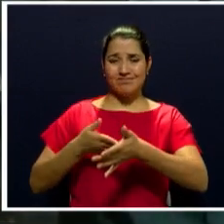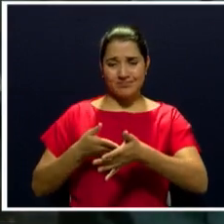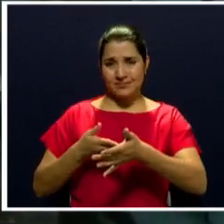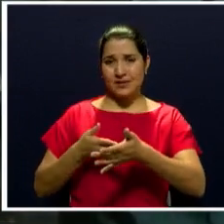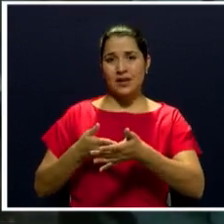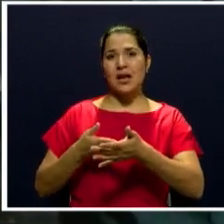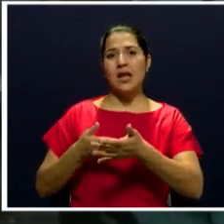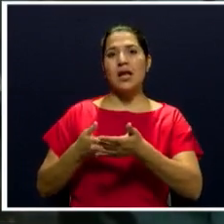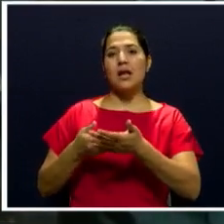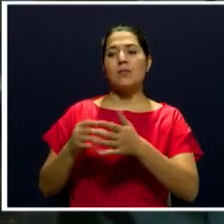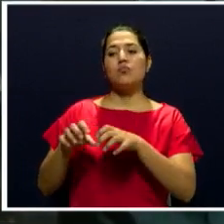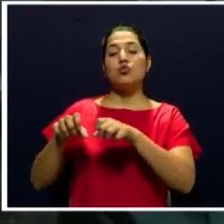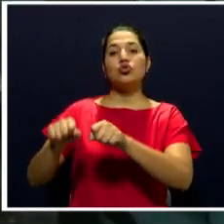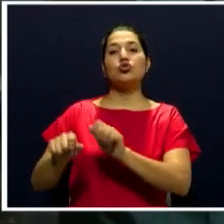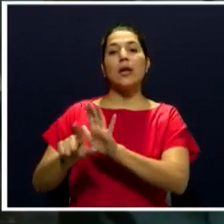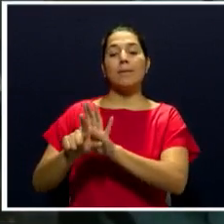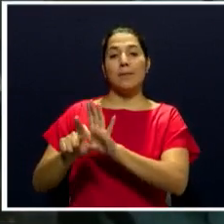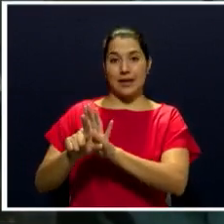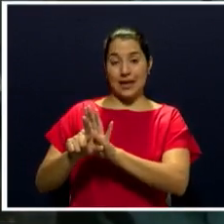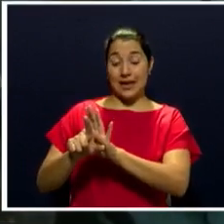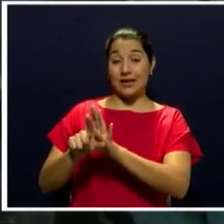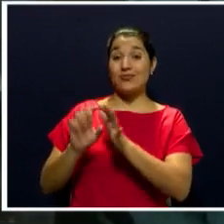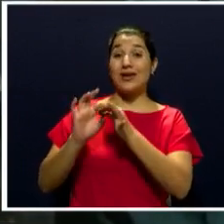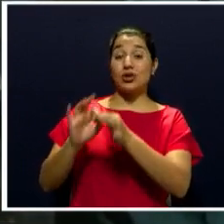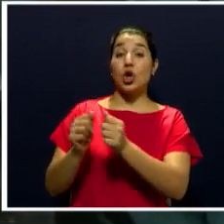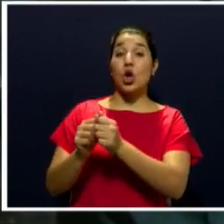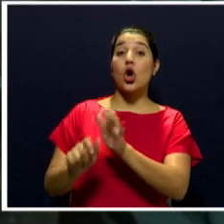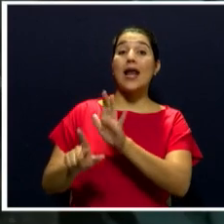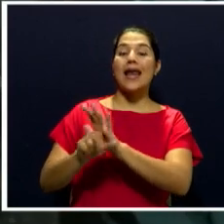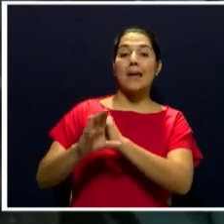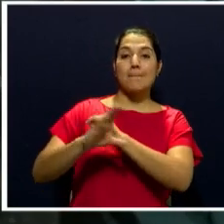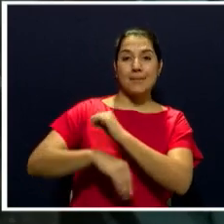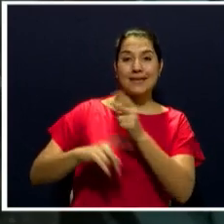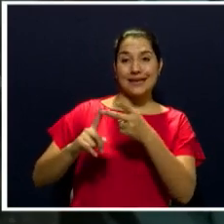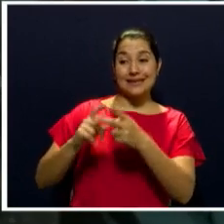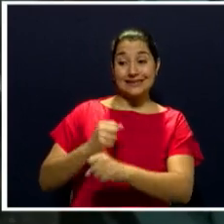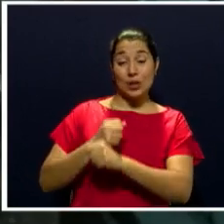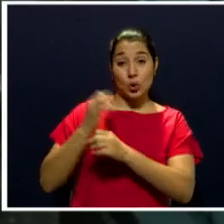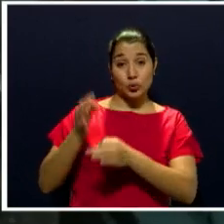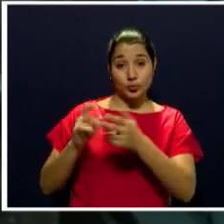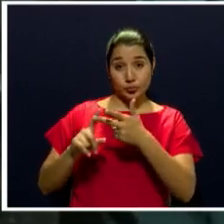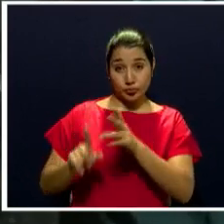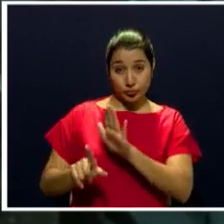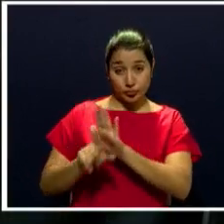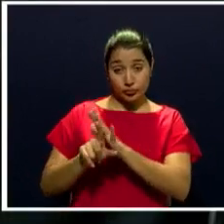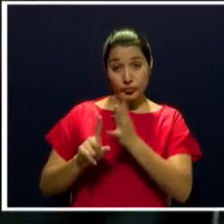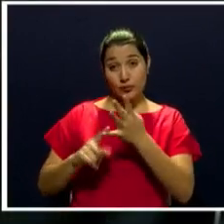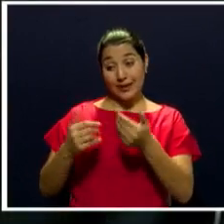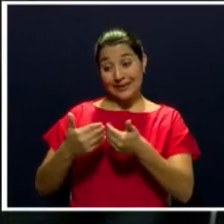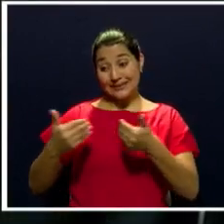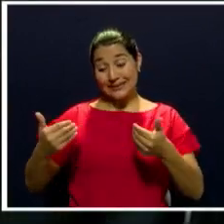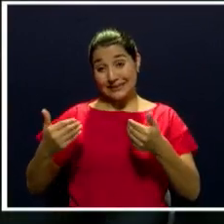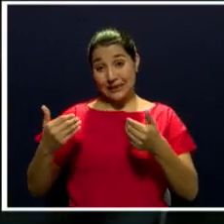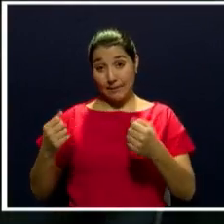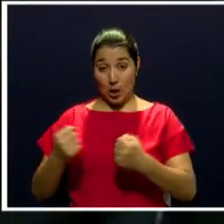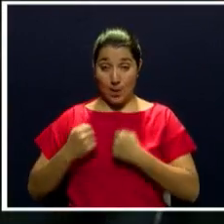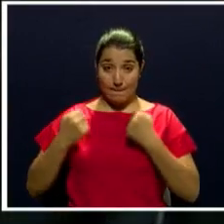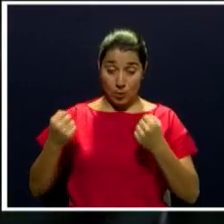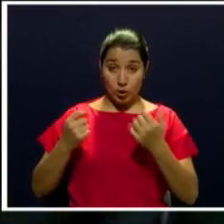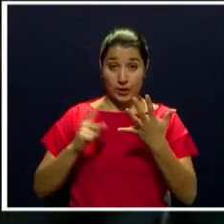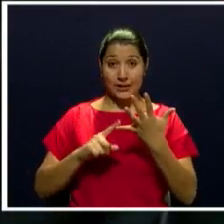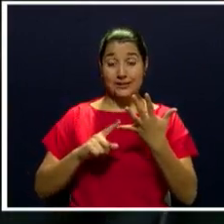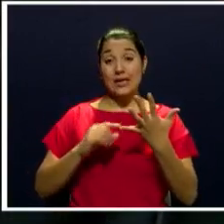en el régimen de derechos fundamentales en materia penal, seguridad jurídica, legalidad, separación de poderes e irrumpió la potestad de